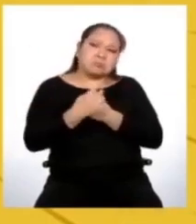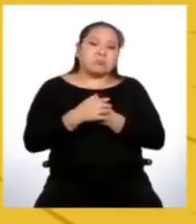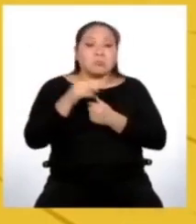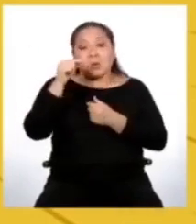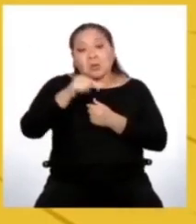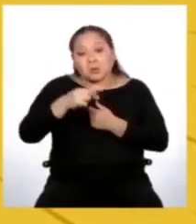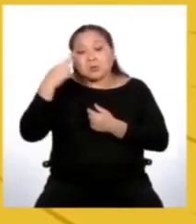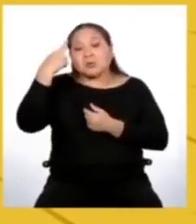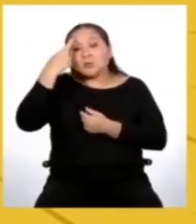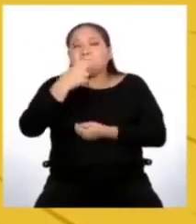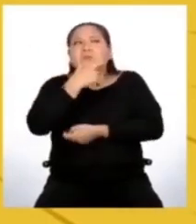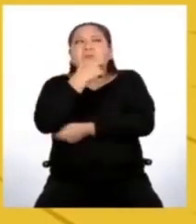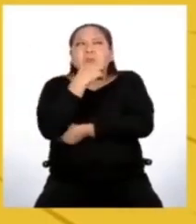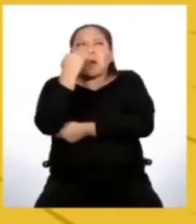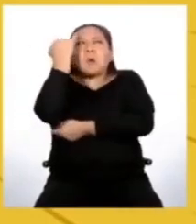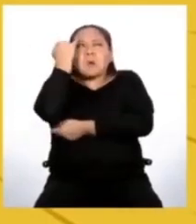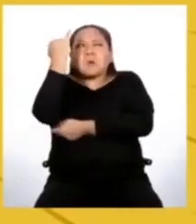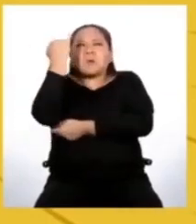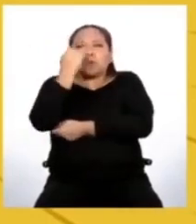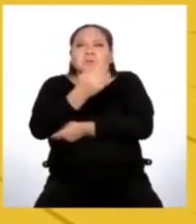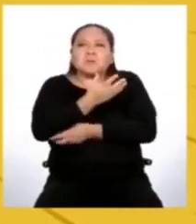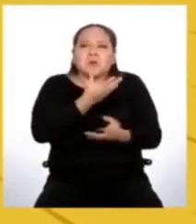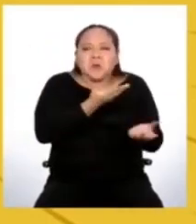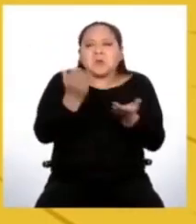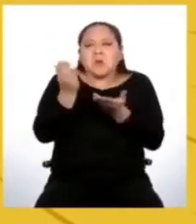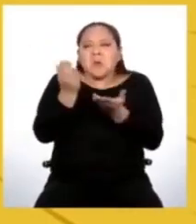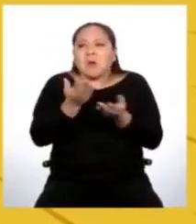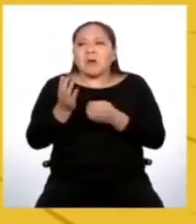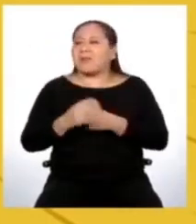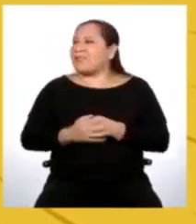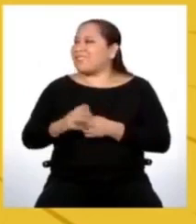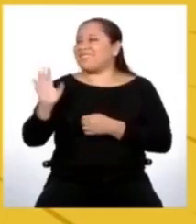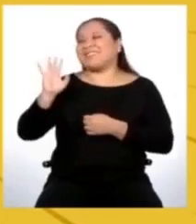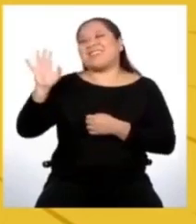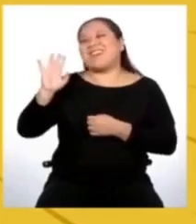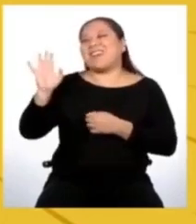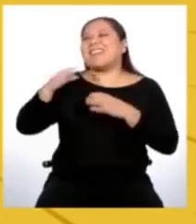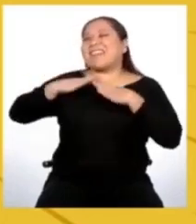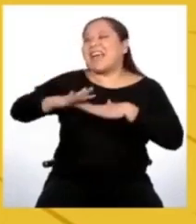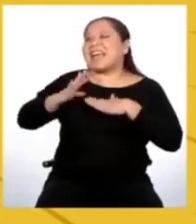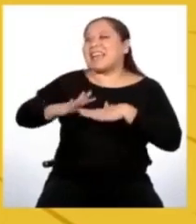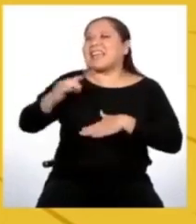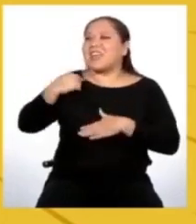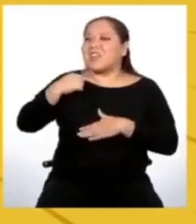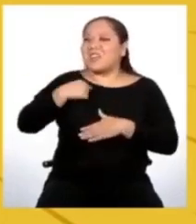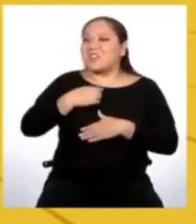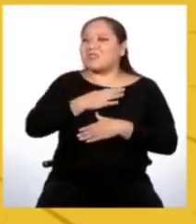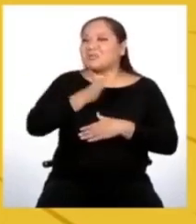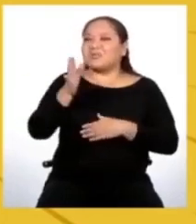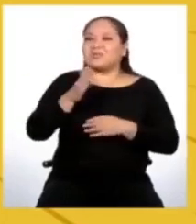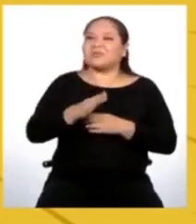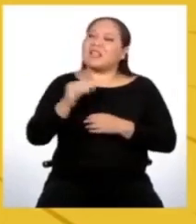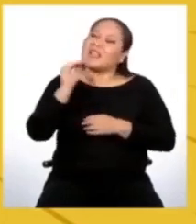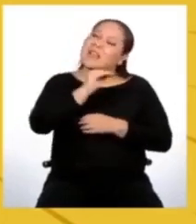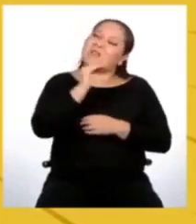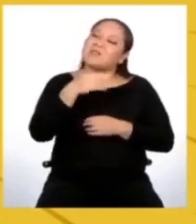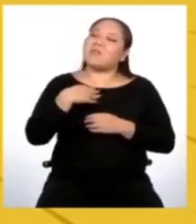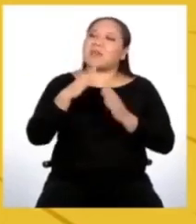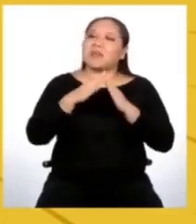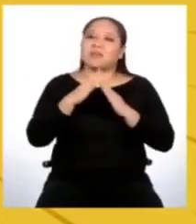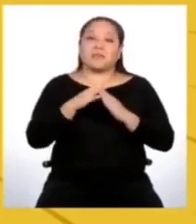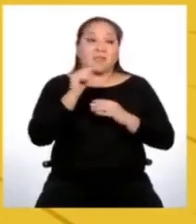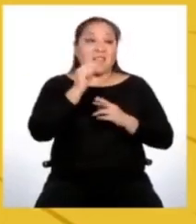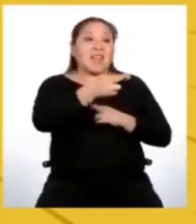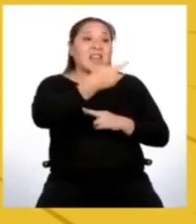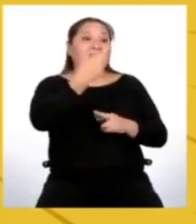Por eso se me ocurrió llevarle sus pedidos. No se preocupe, señor Mario, yo avise en mi casa. Ya de camino